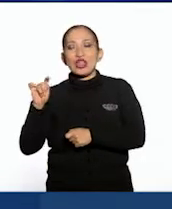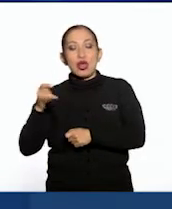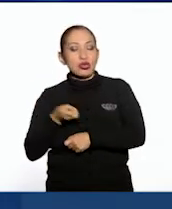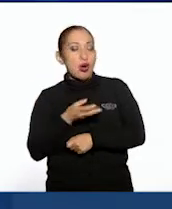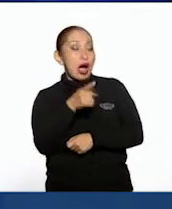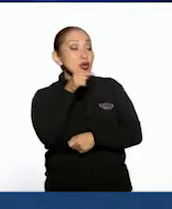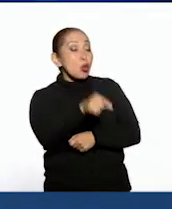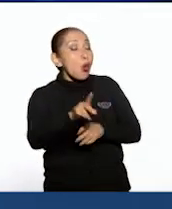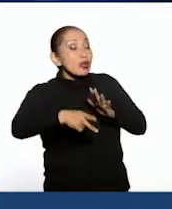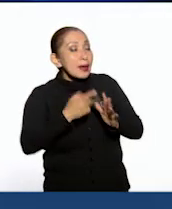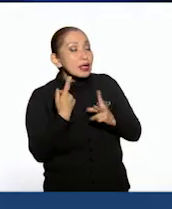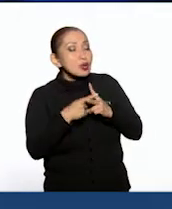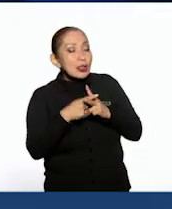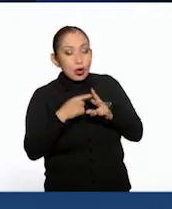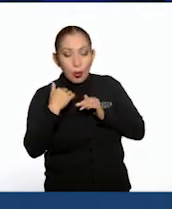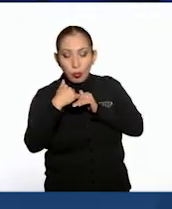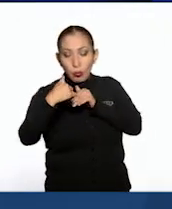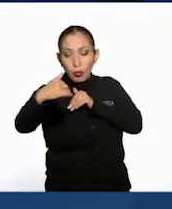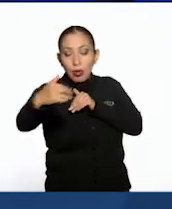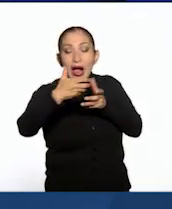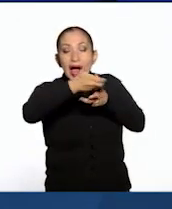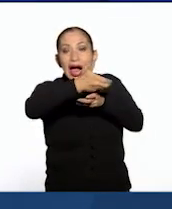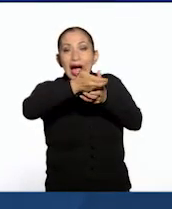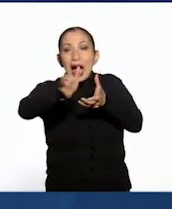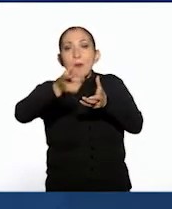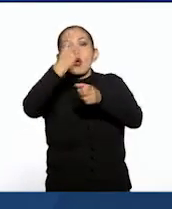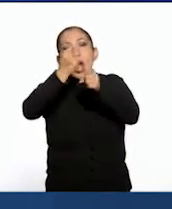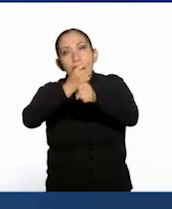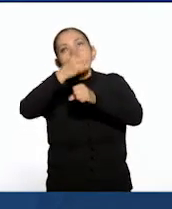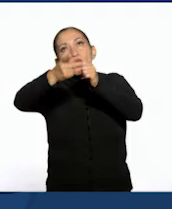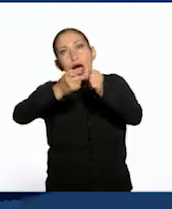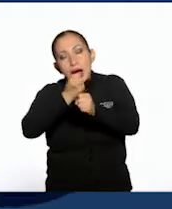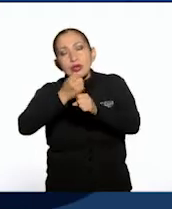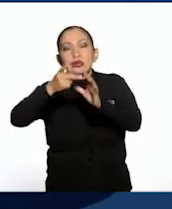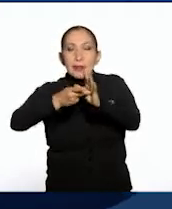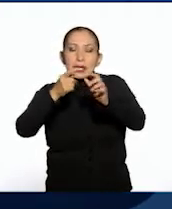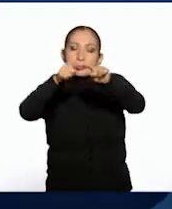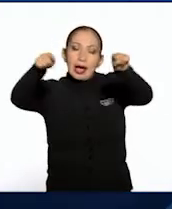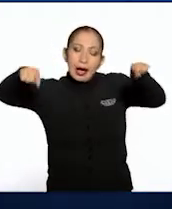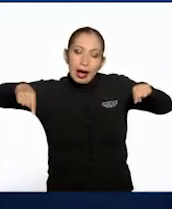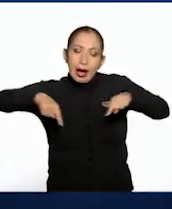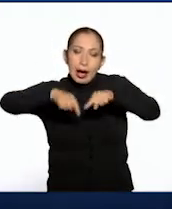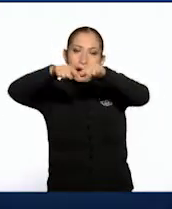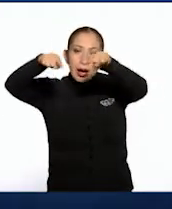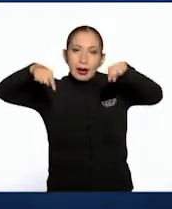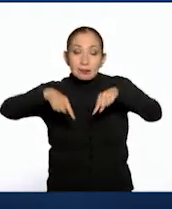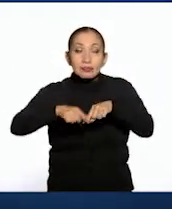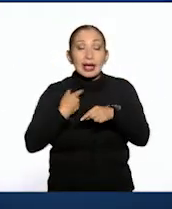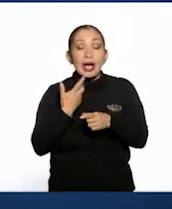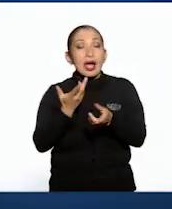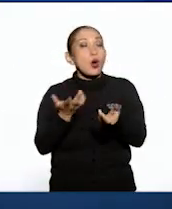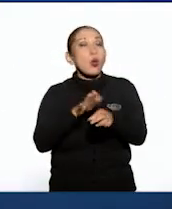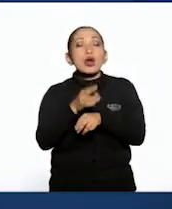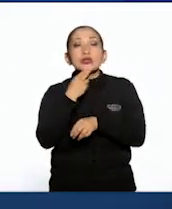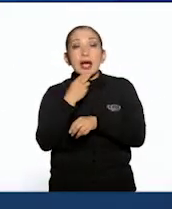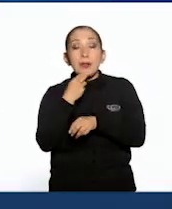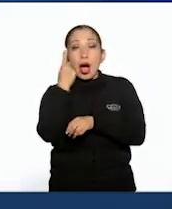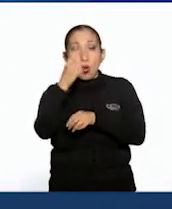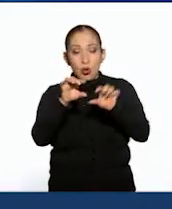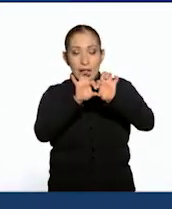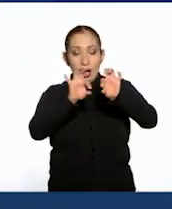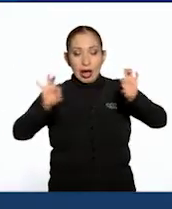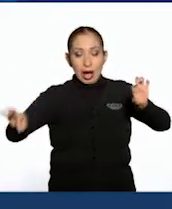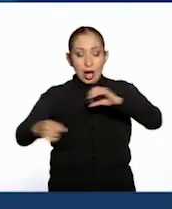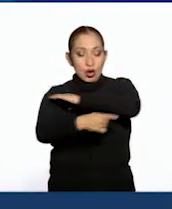a recalcular las lindes de los campos año tras año. Las herramientas básicas eran una varilla